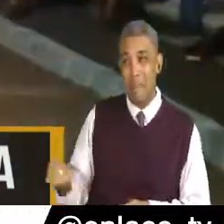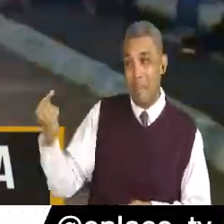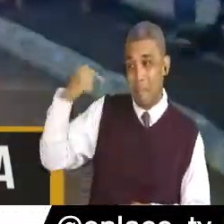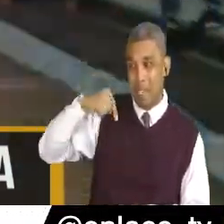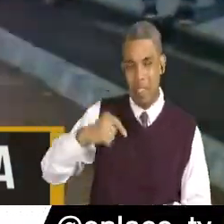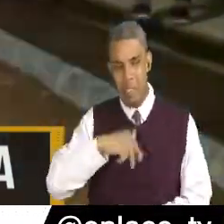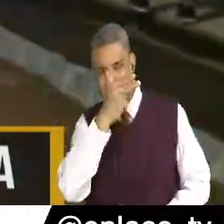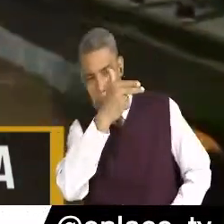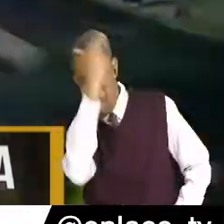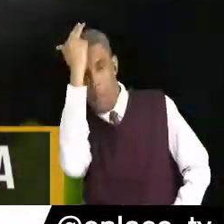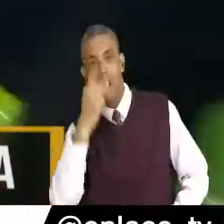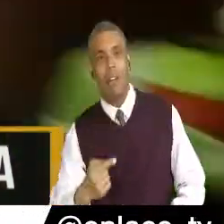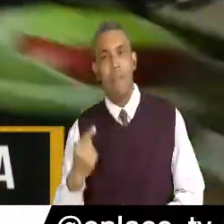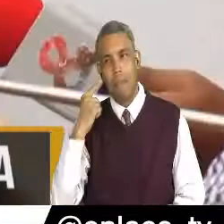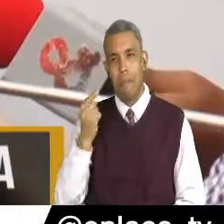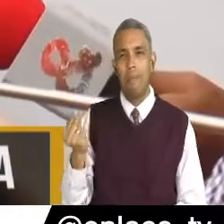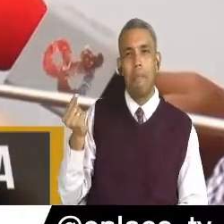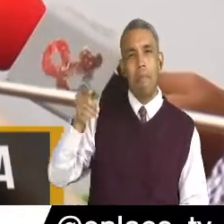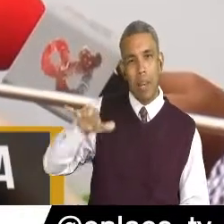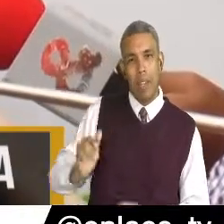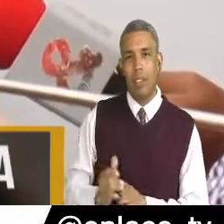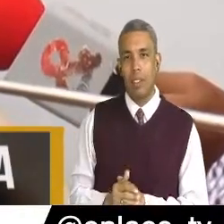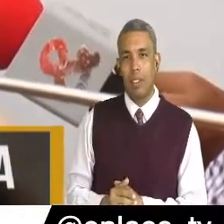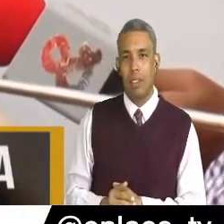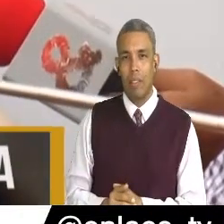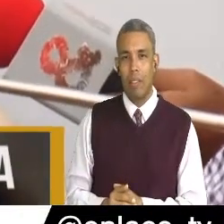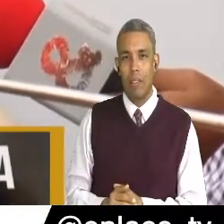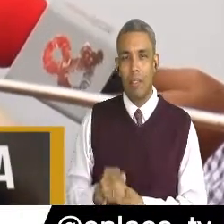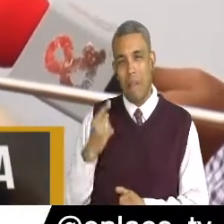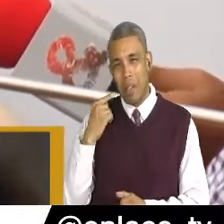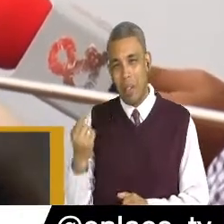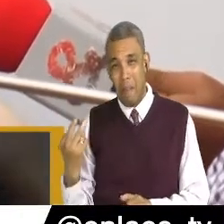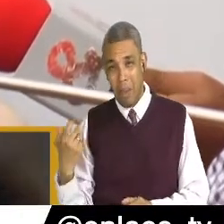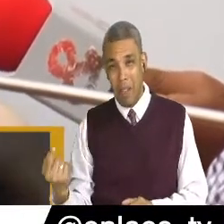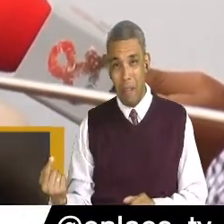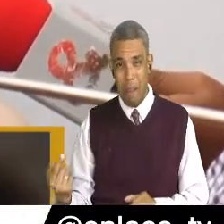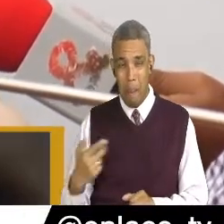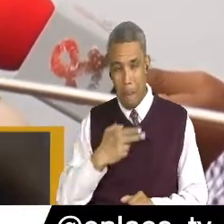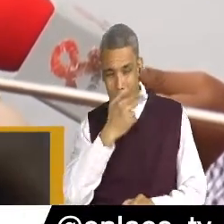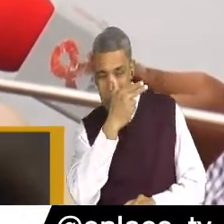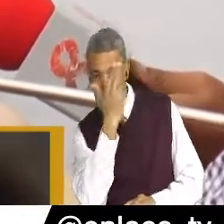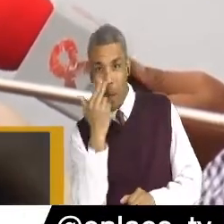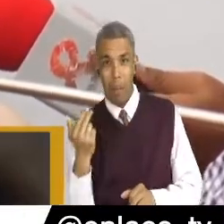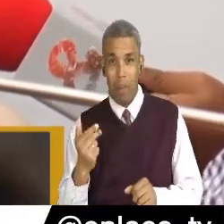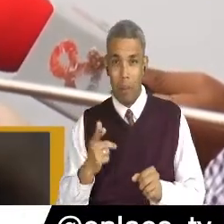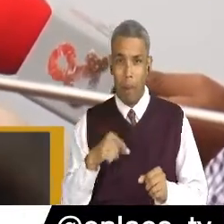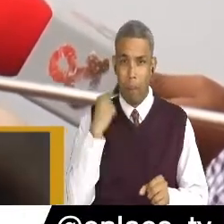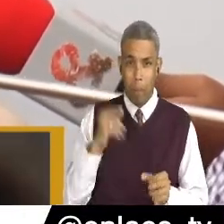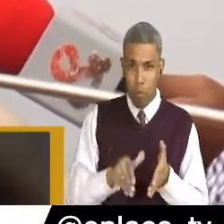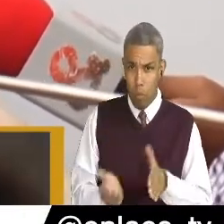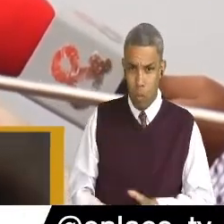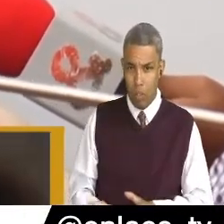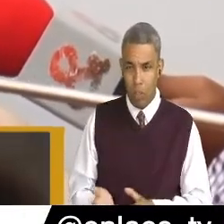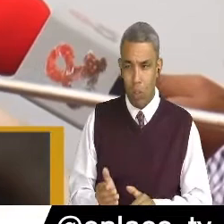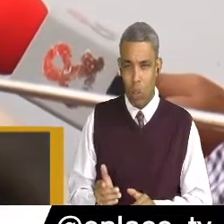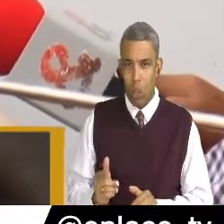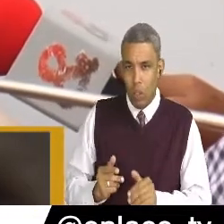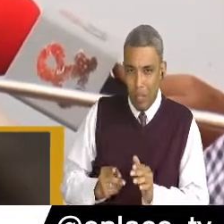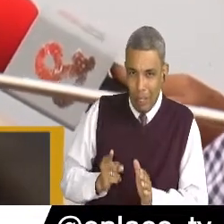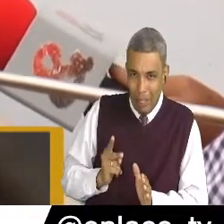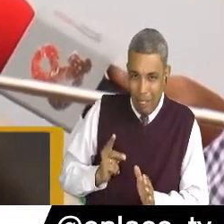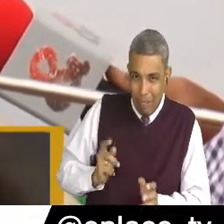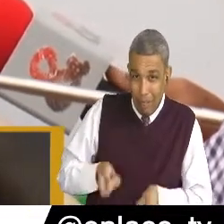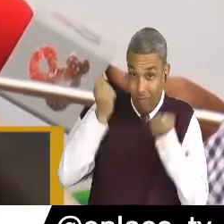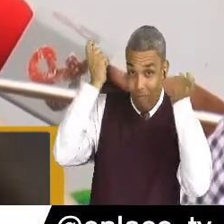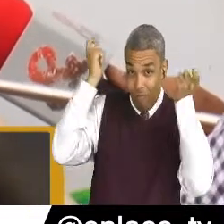tema de extorsiones y pago de algunas situaciones especiales allí. Estamos esperando unas denuncias y